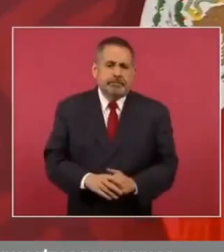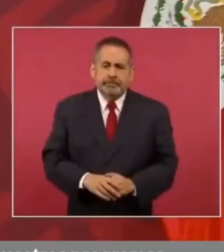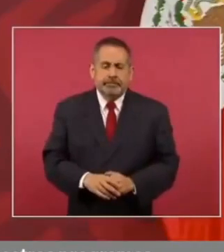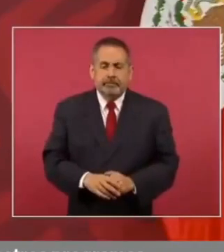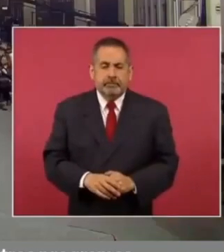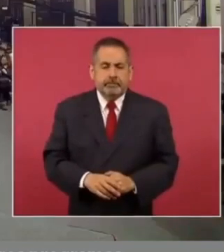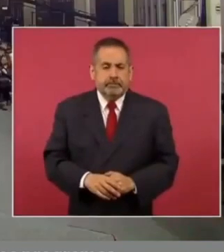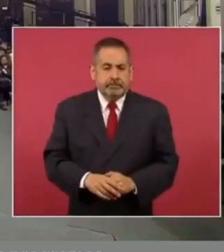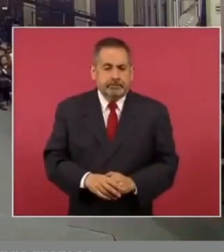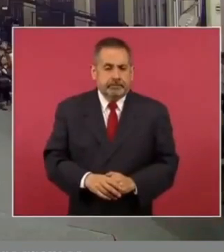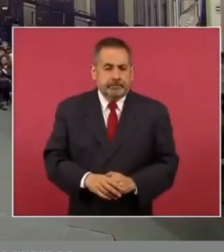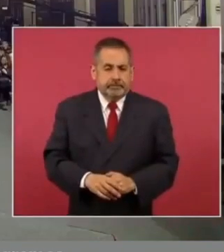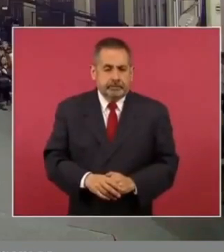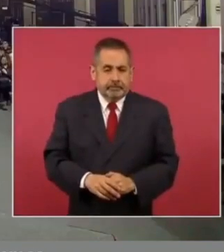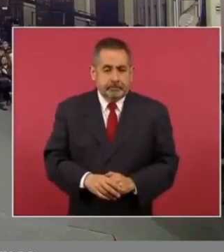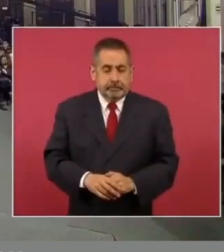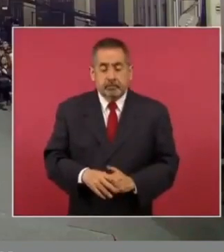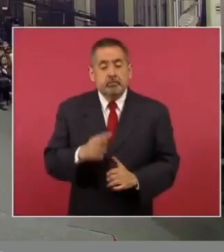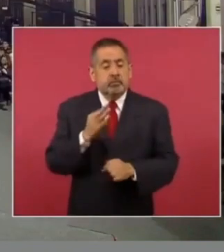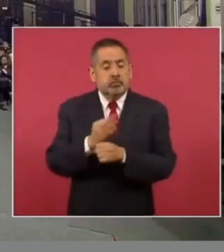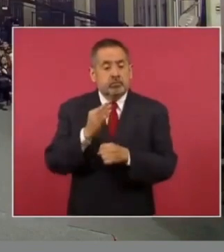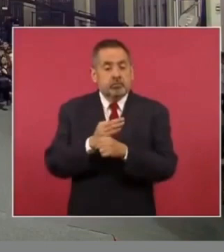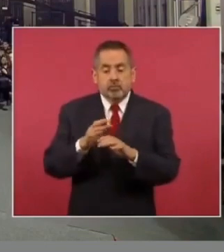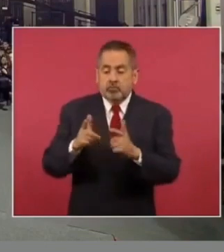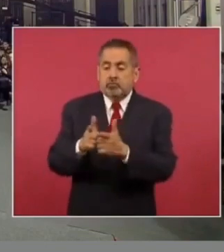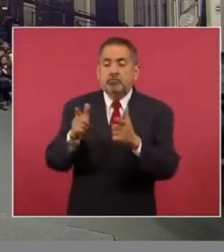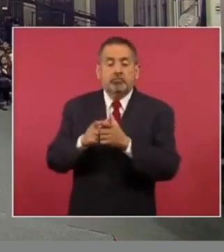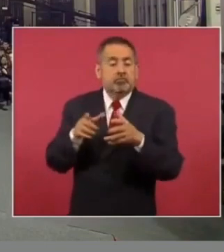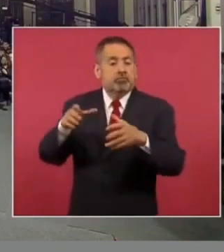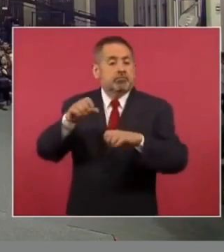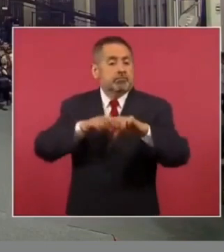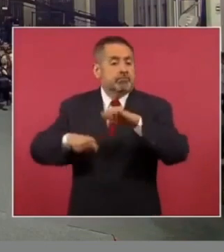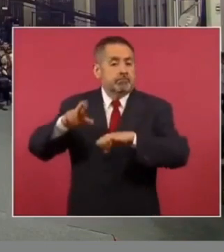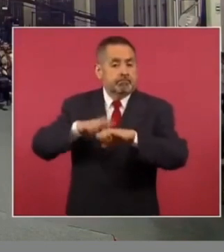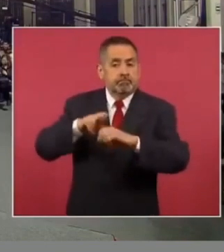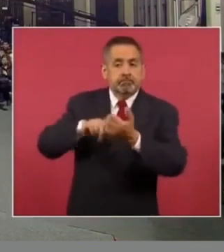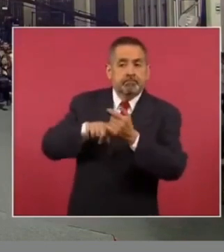lo que está haciendo nuestra diplomacia